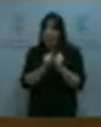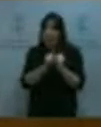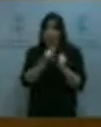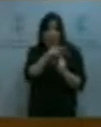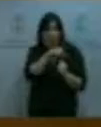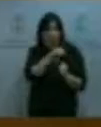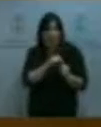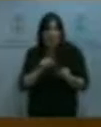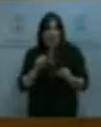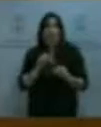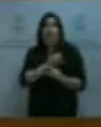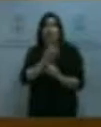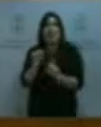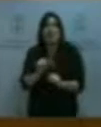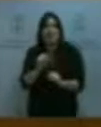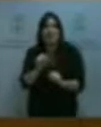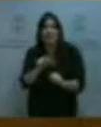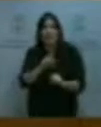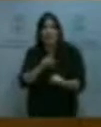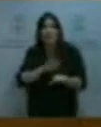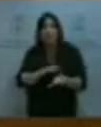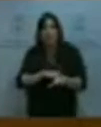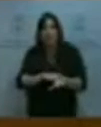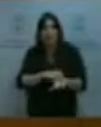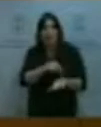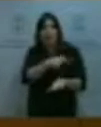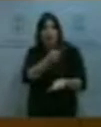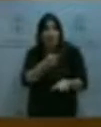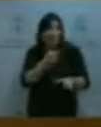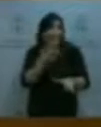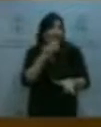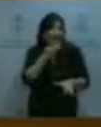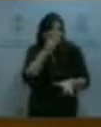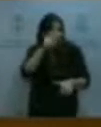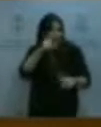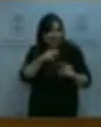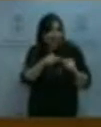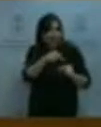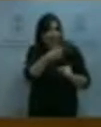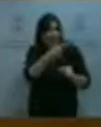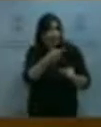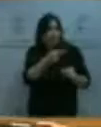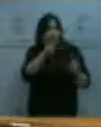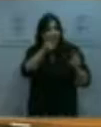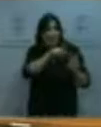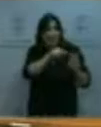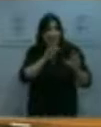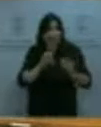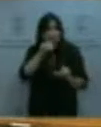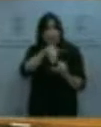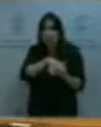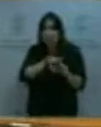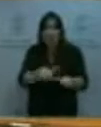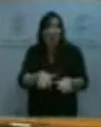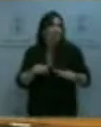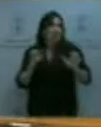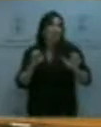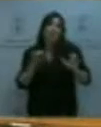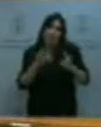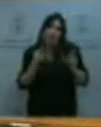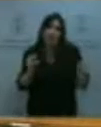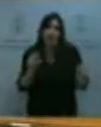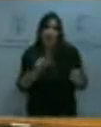en todos los temas que interesan en esta región. Abandonar el abstencionismo cobarde desde el punto